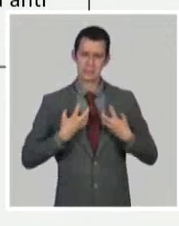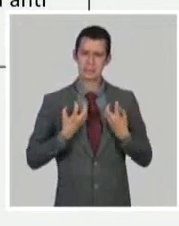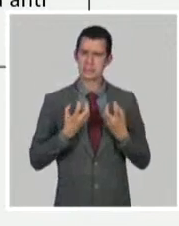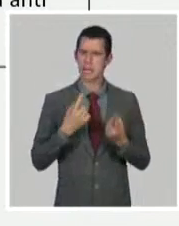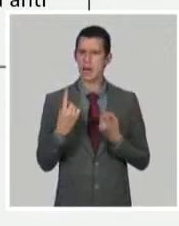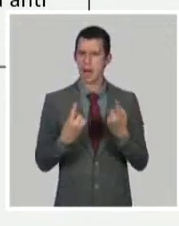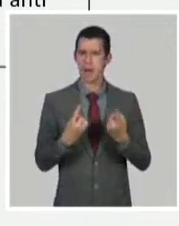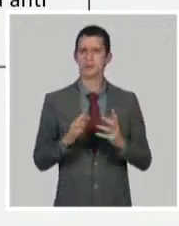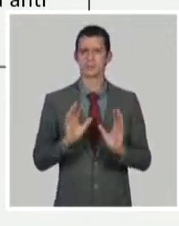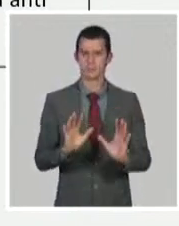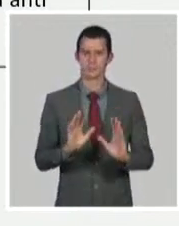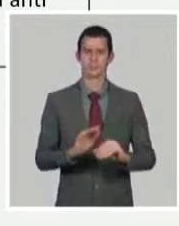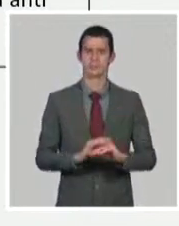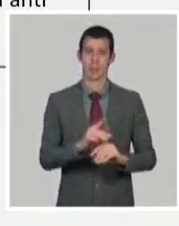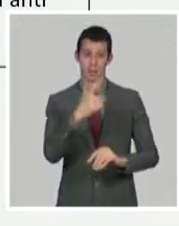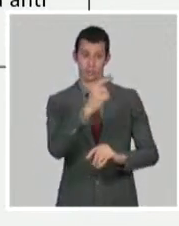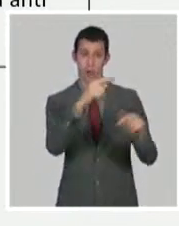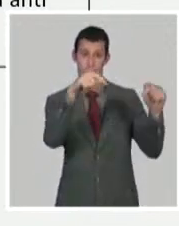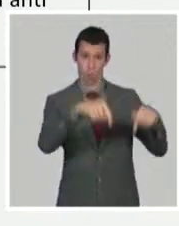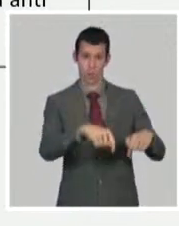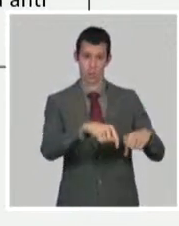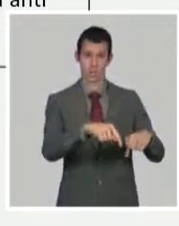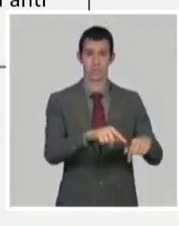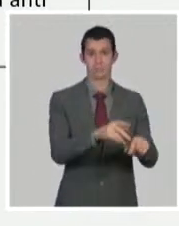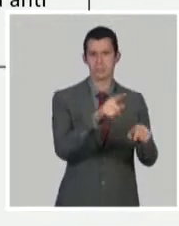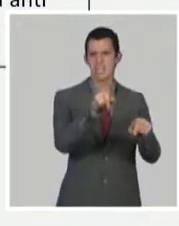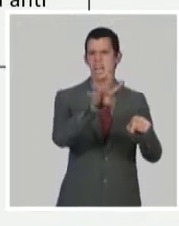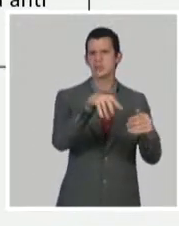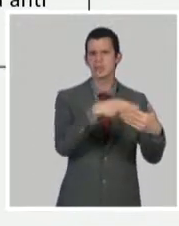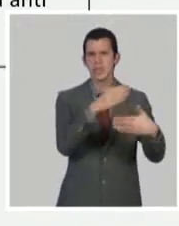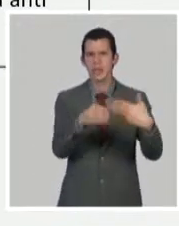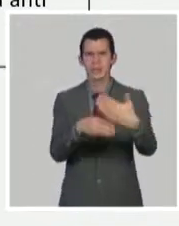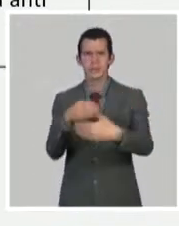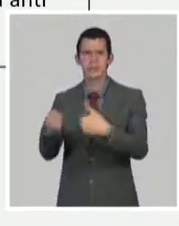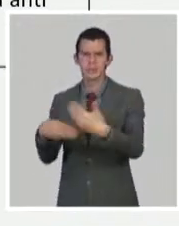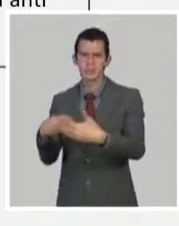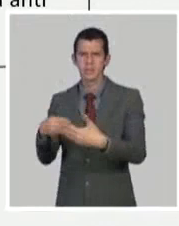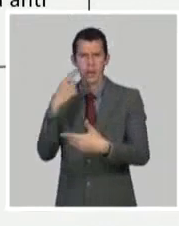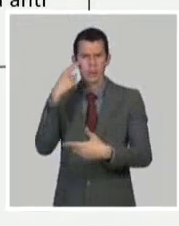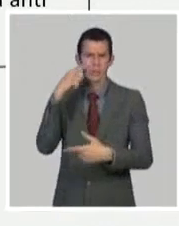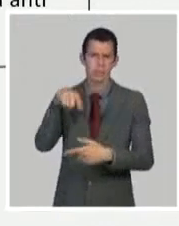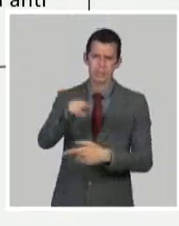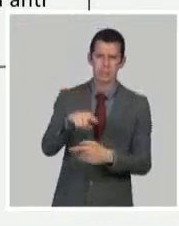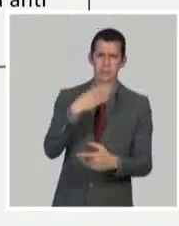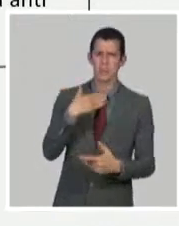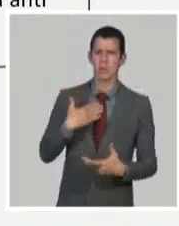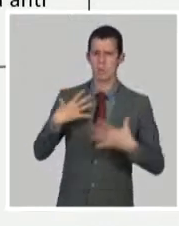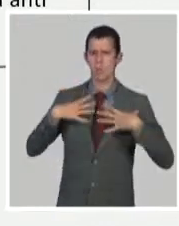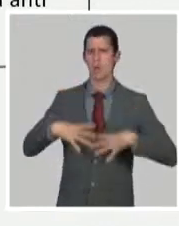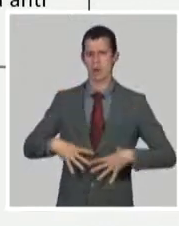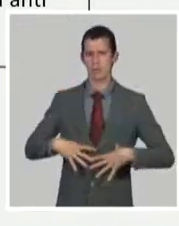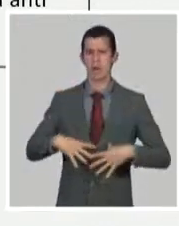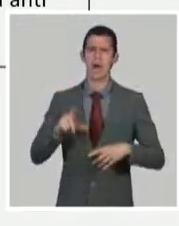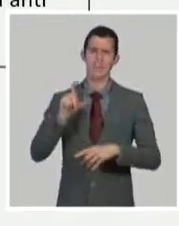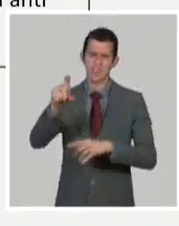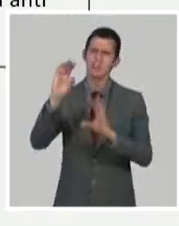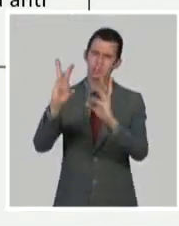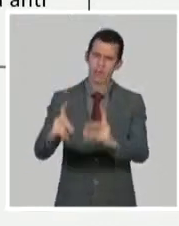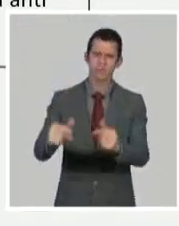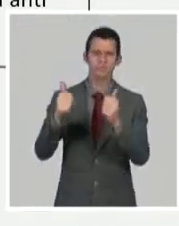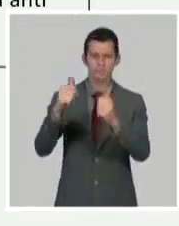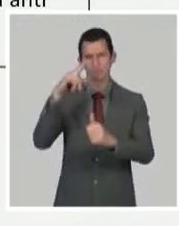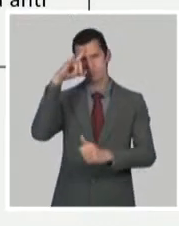día 14 de recibir la última dosis, bueno, estos anticuerpos específicos fueron capaces de inhibir esa unión. Pero